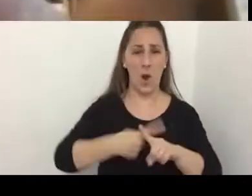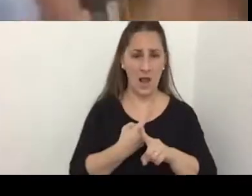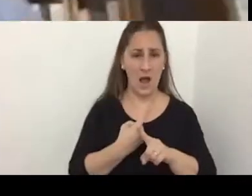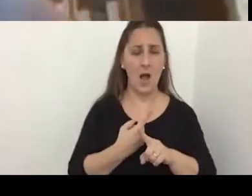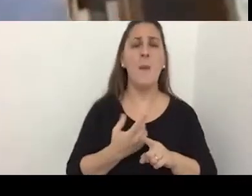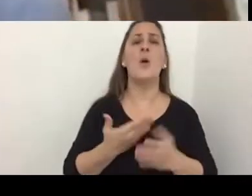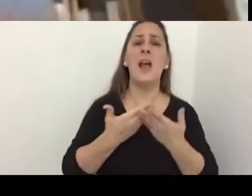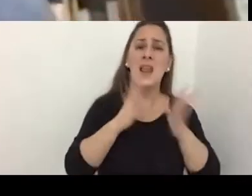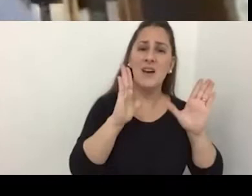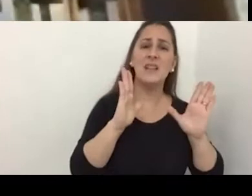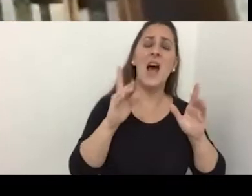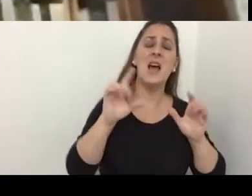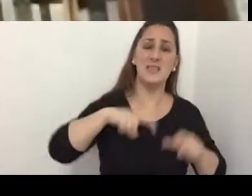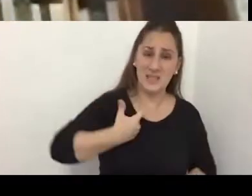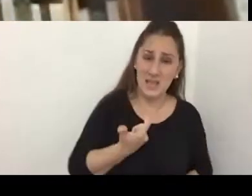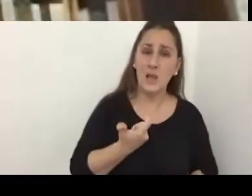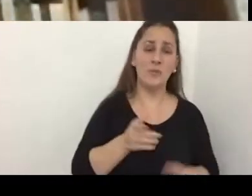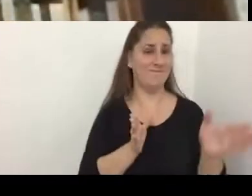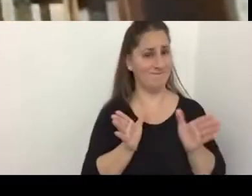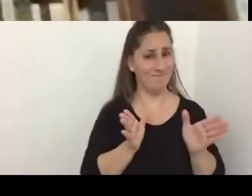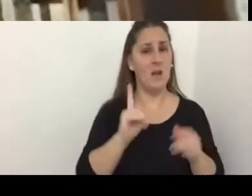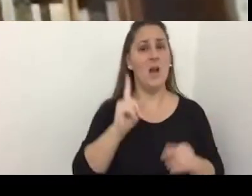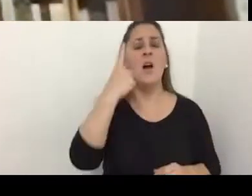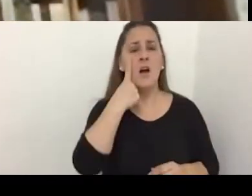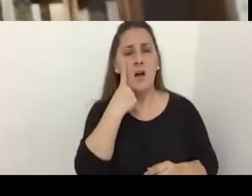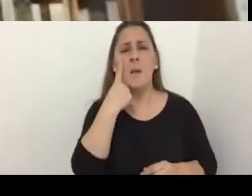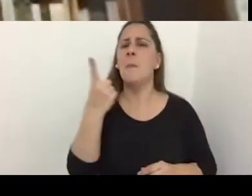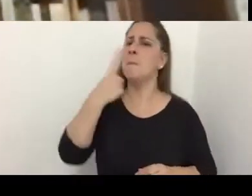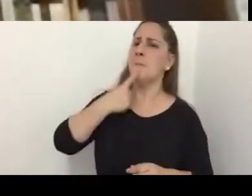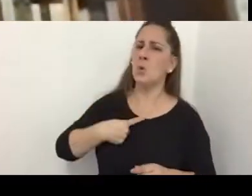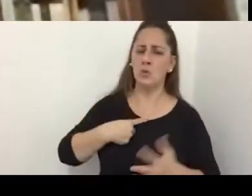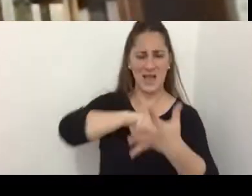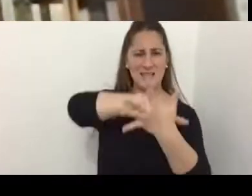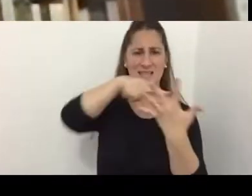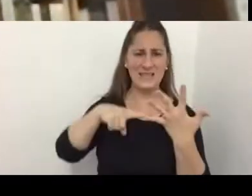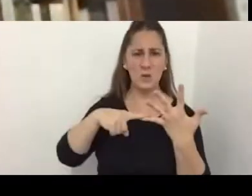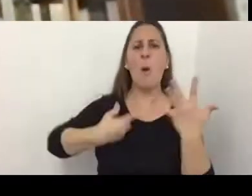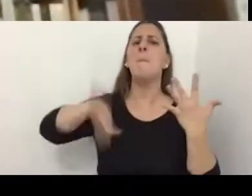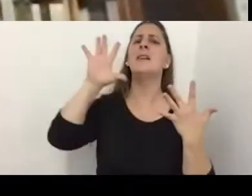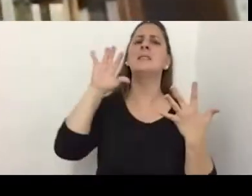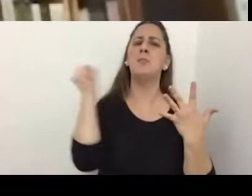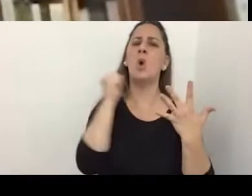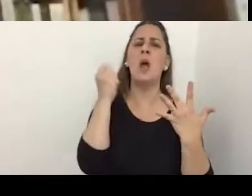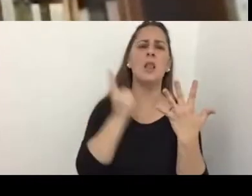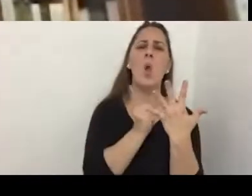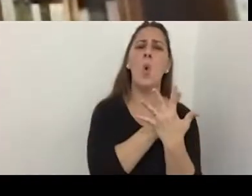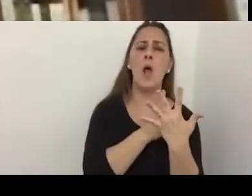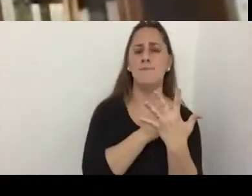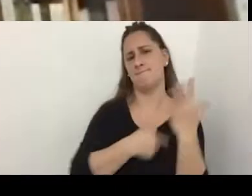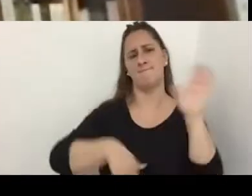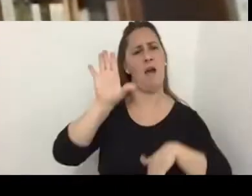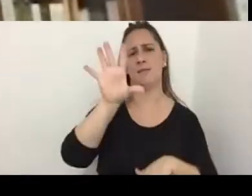integralidad. Y si a mí me preguntan cuál de estos 5 me parece el más relevante, voy a responder la negociación